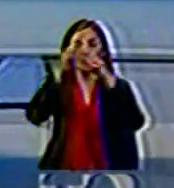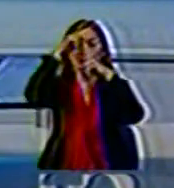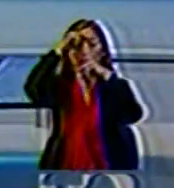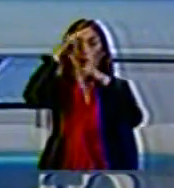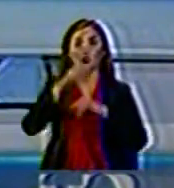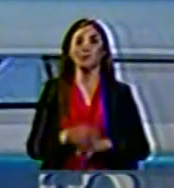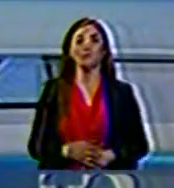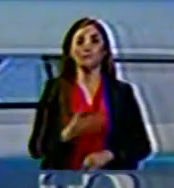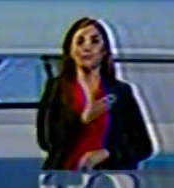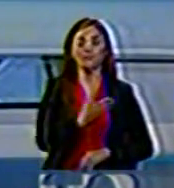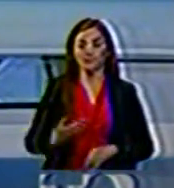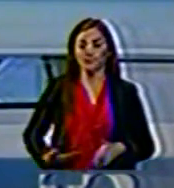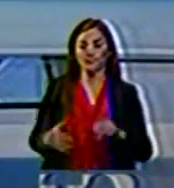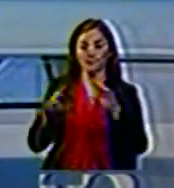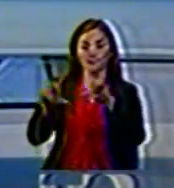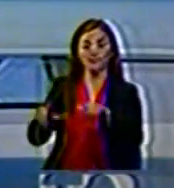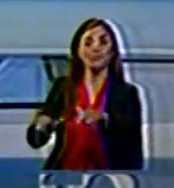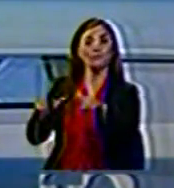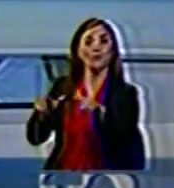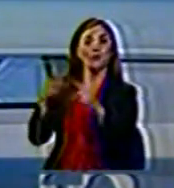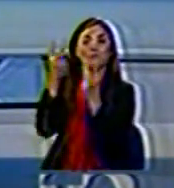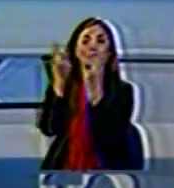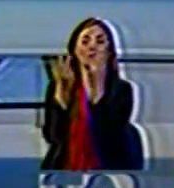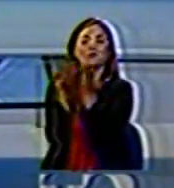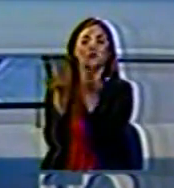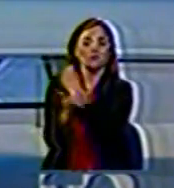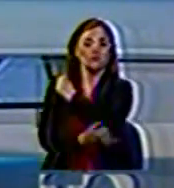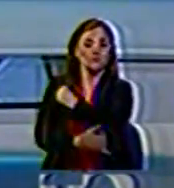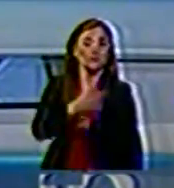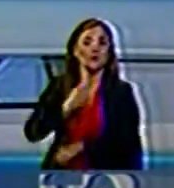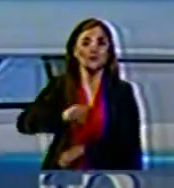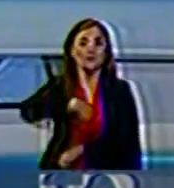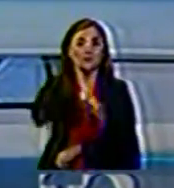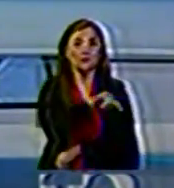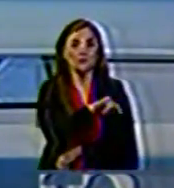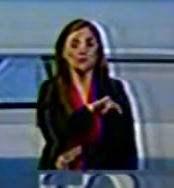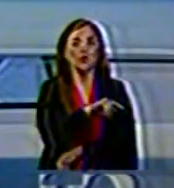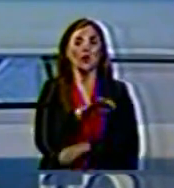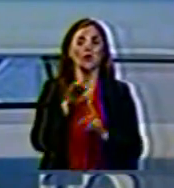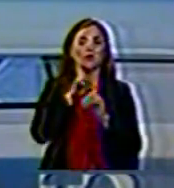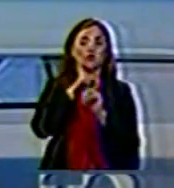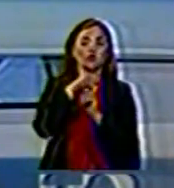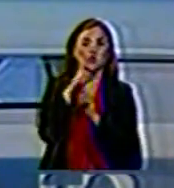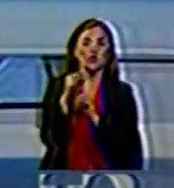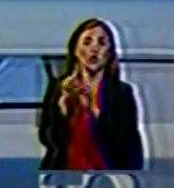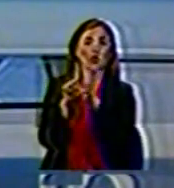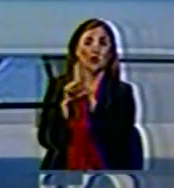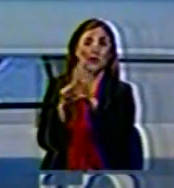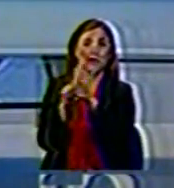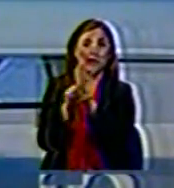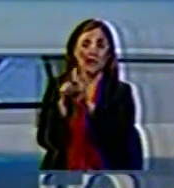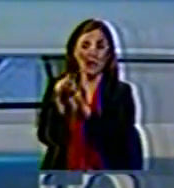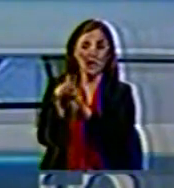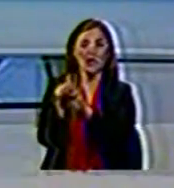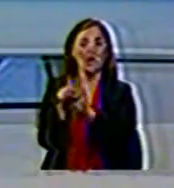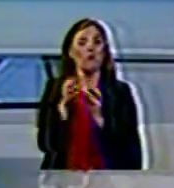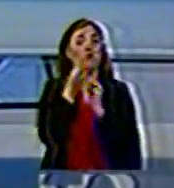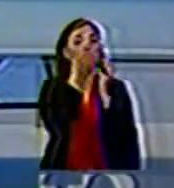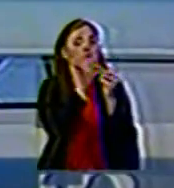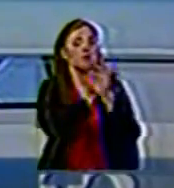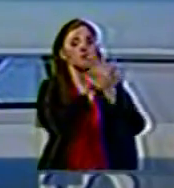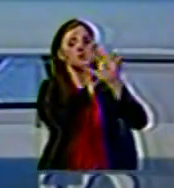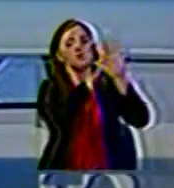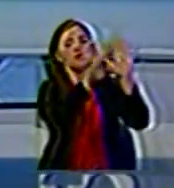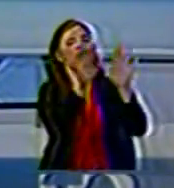Se hace el presidente Lenín Moreno durante su visita a España aclarará la situación jurídica que enfrenta el expresidente Rafael Correa.